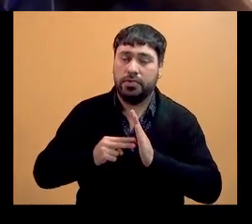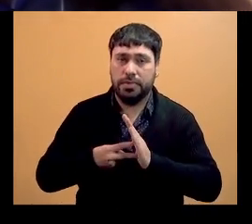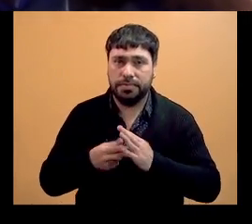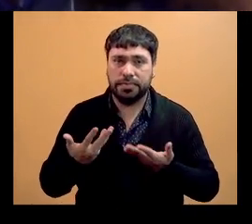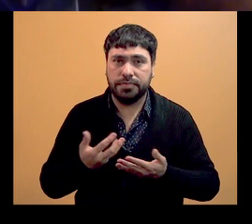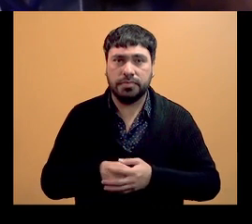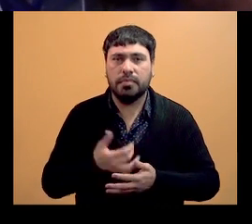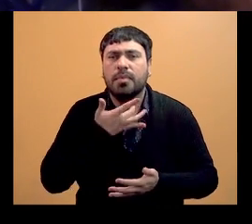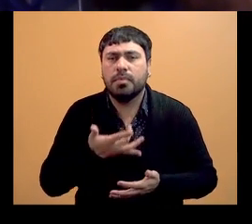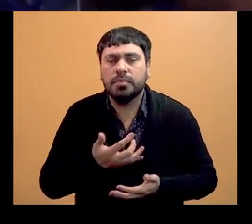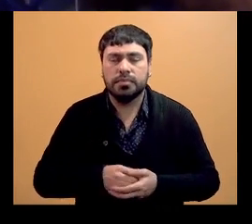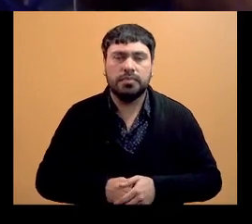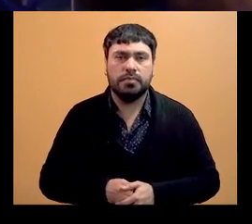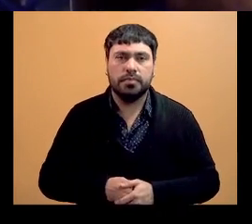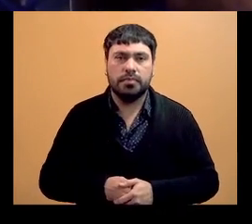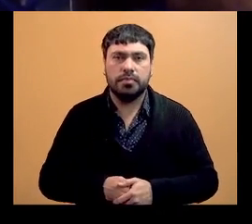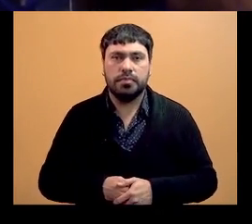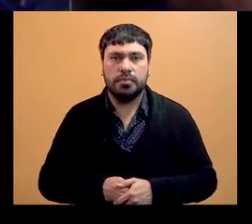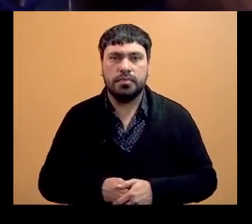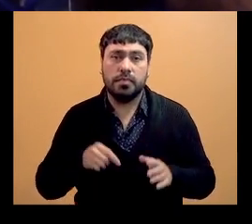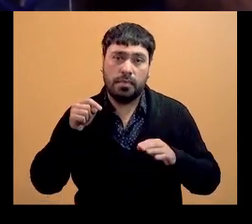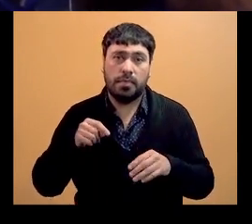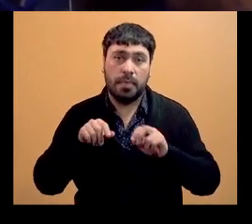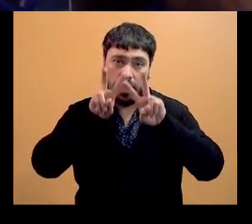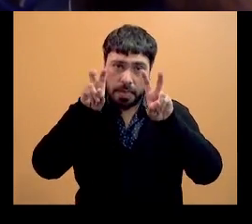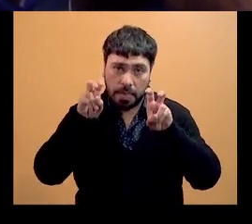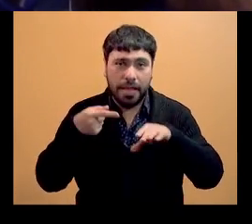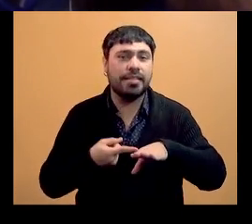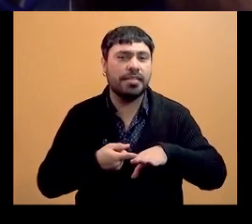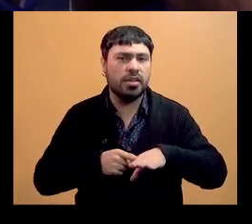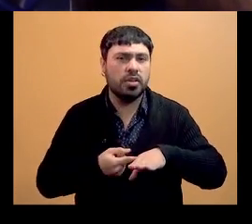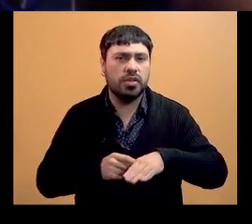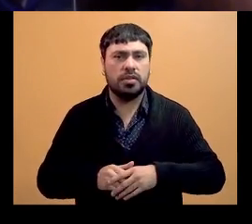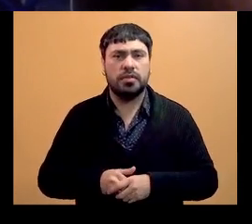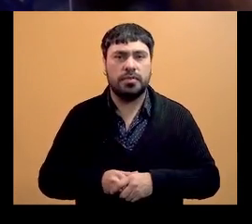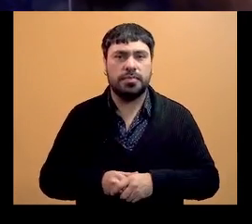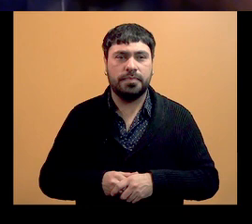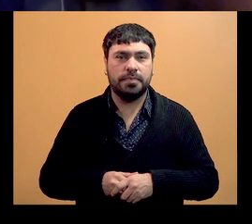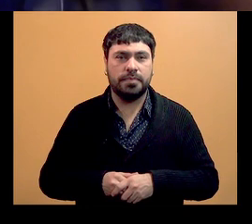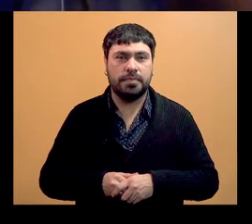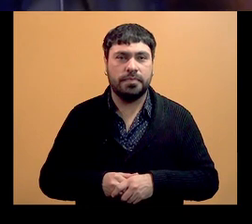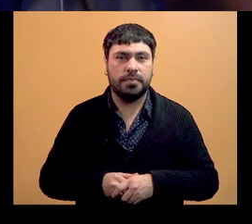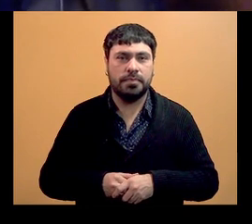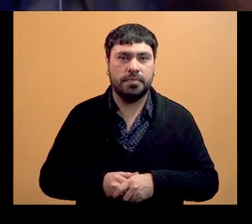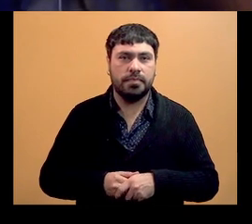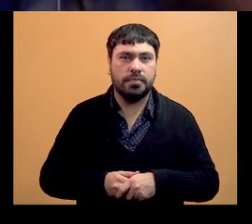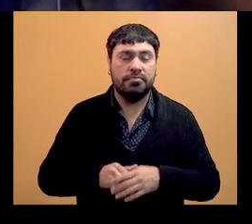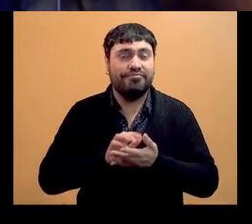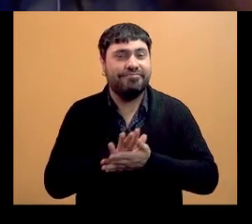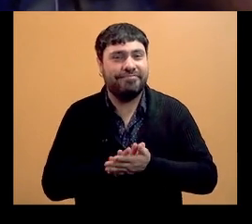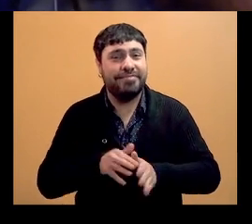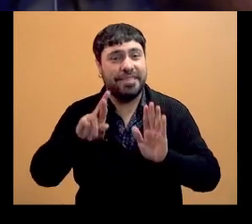controversia hoy en día porque, como suele suceder también en tecnología, y esto es lamentable, por supuesto, las reglas se hacen detrás de